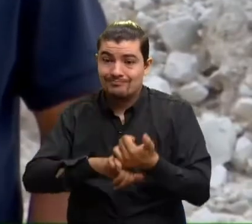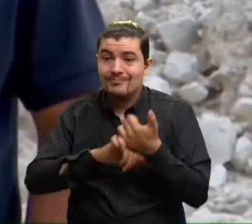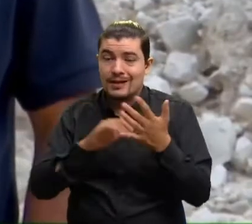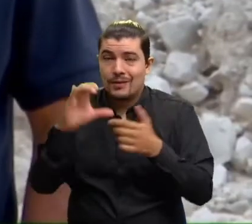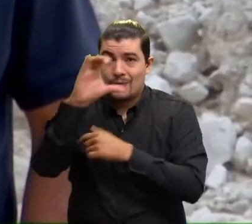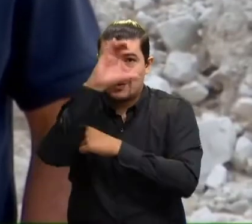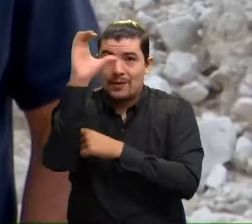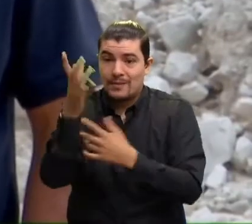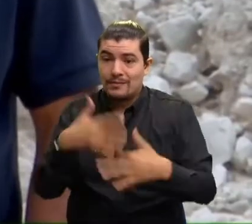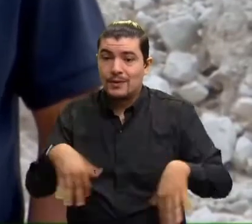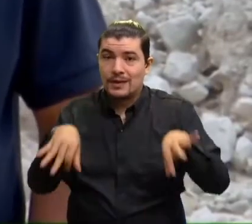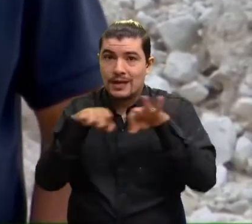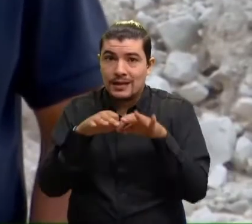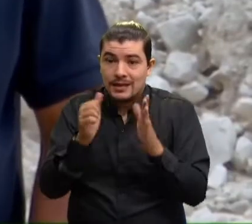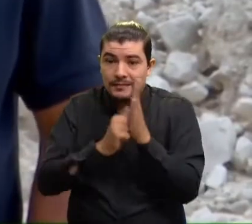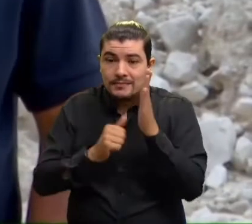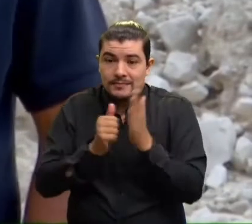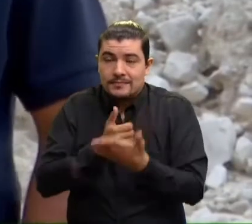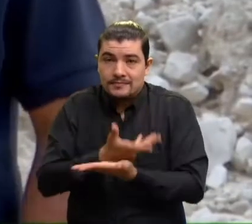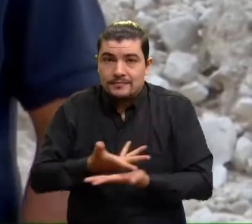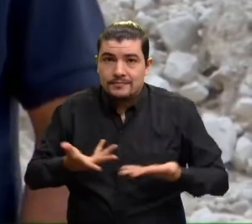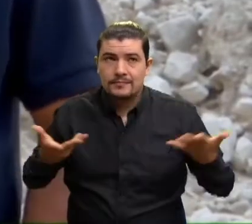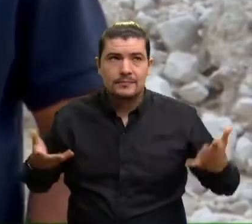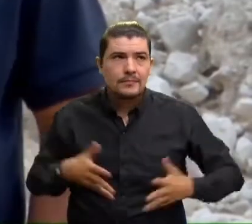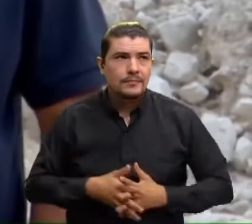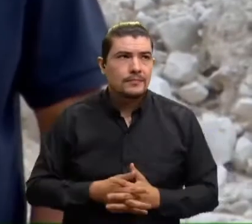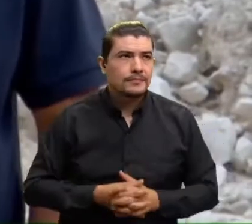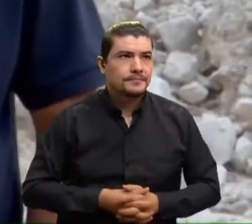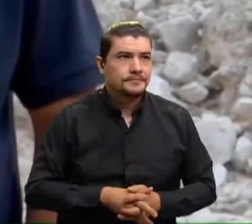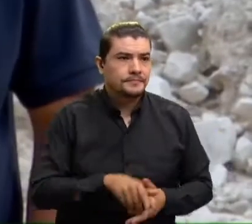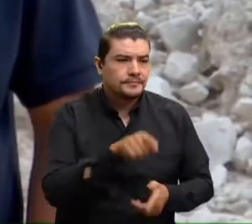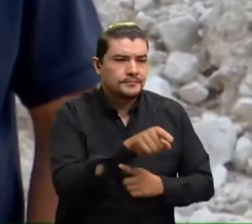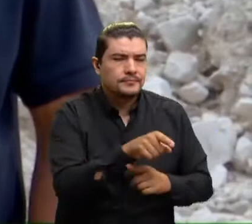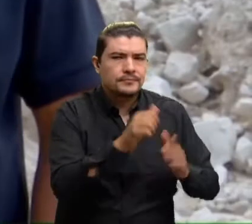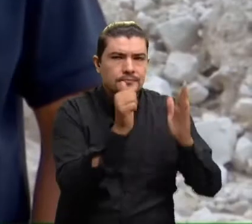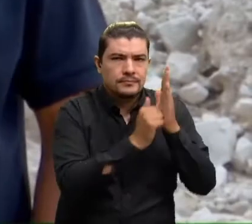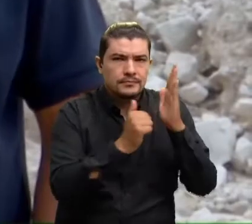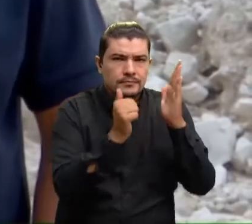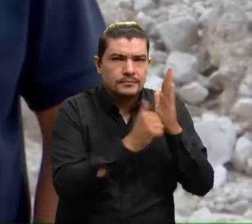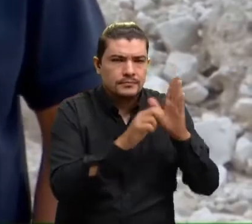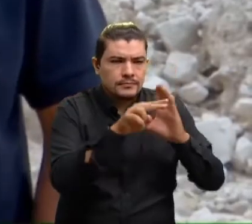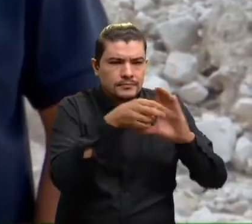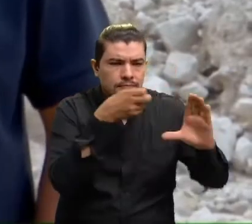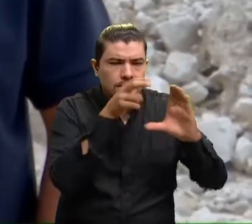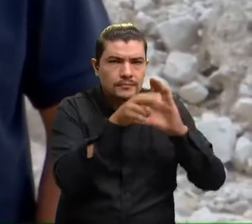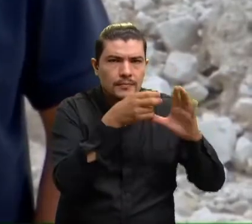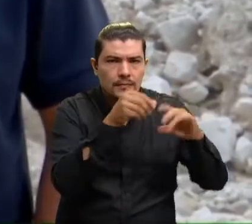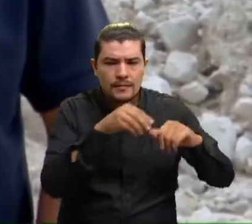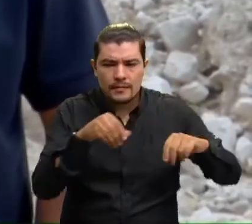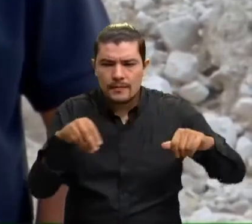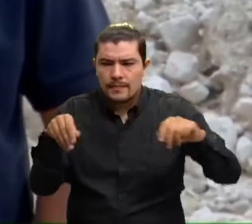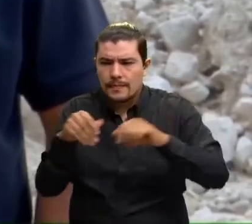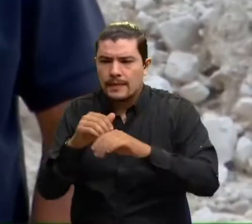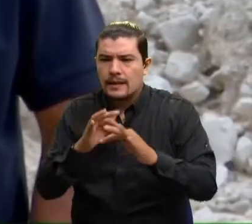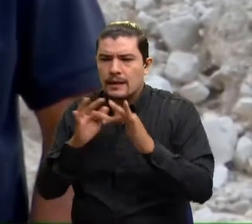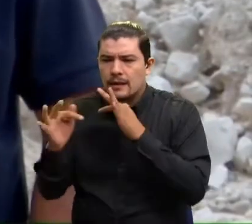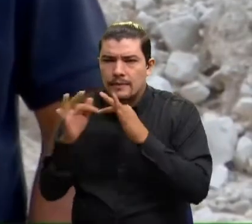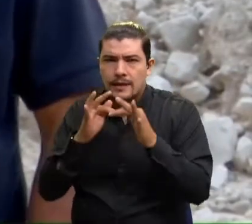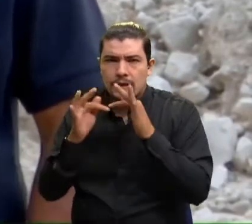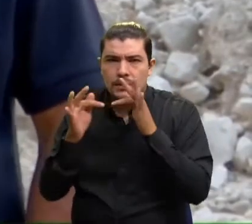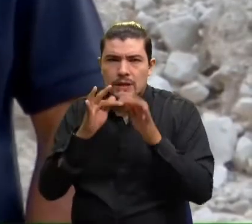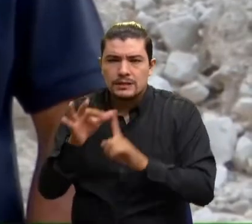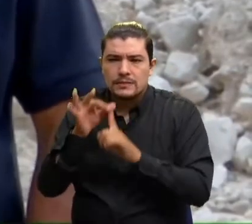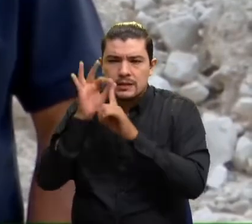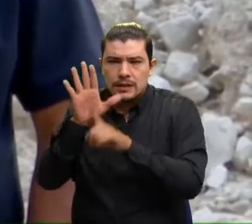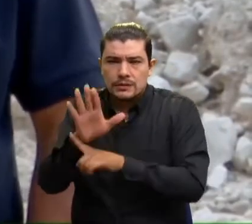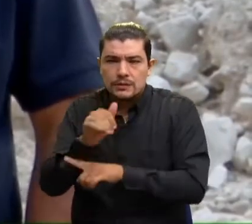minas a veces que necesitamos explotarlas. De aquí se desprenden las arenas especiales para los tratamientos de plantas de agua de consumo humano,